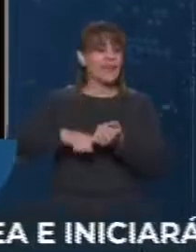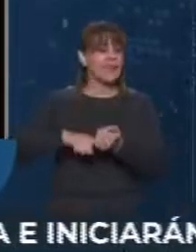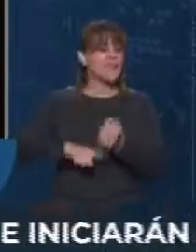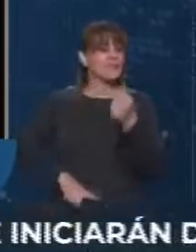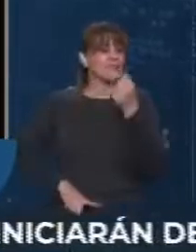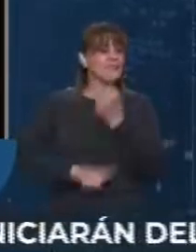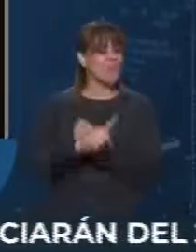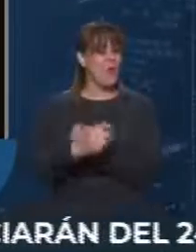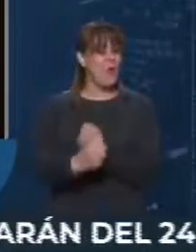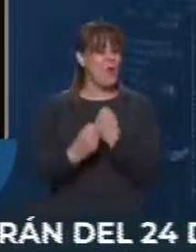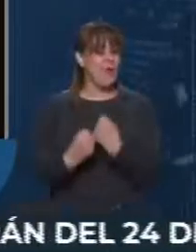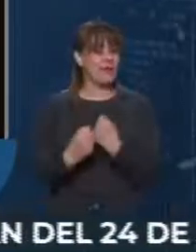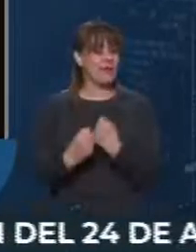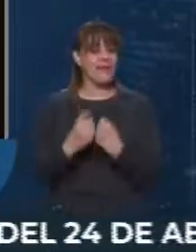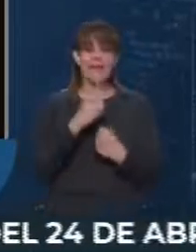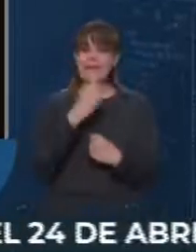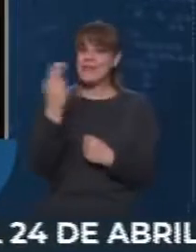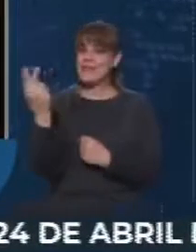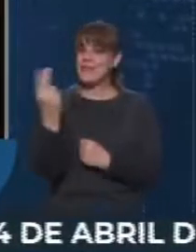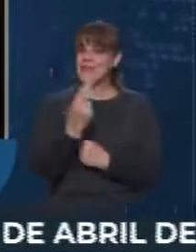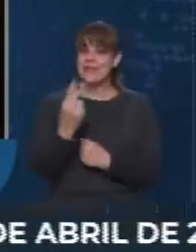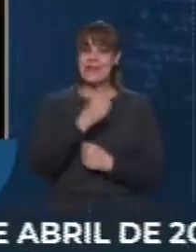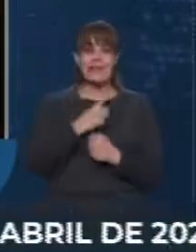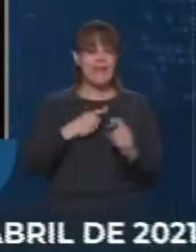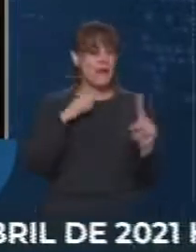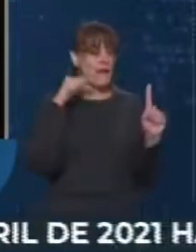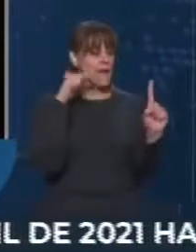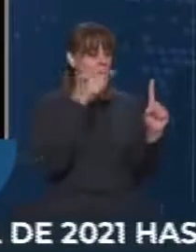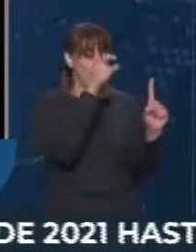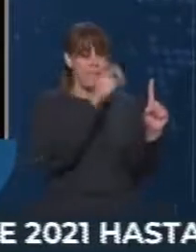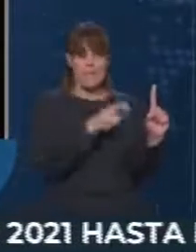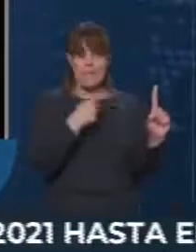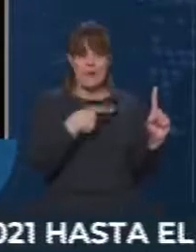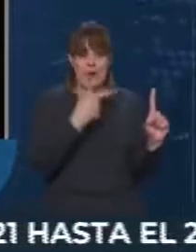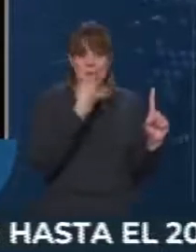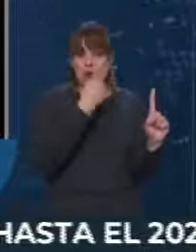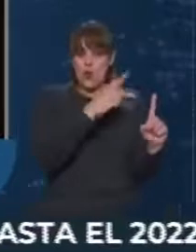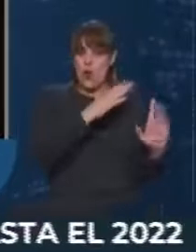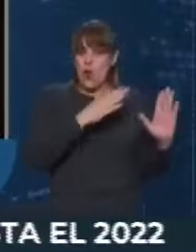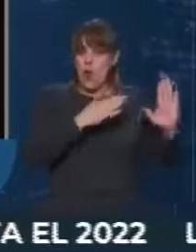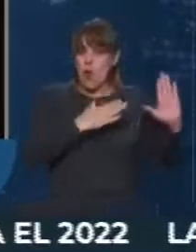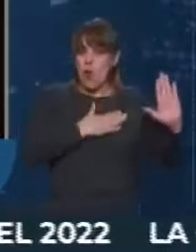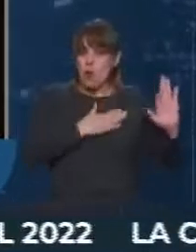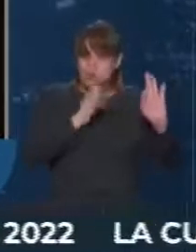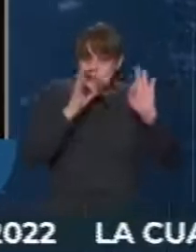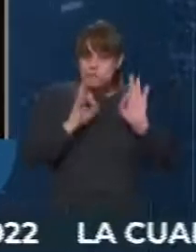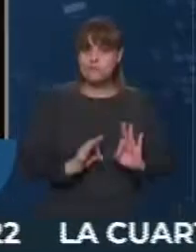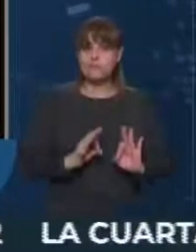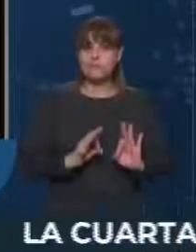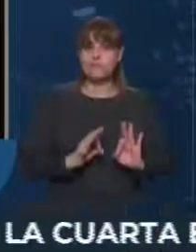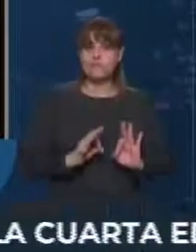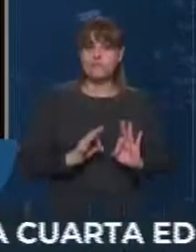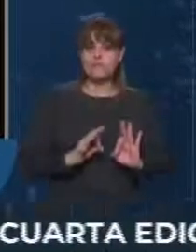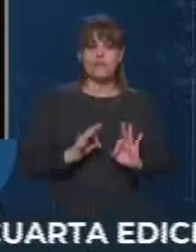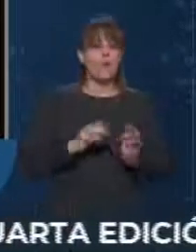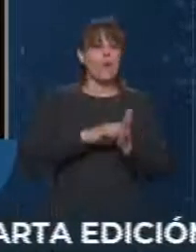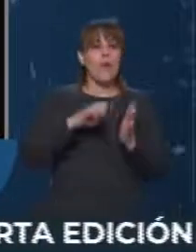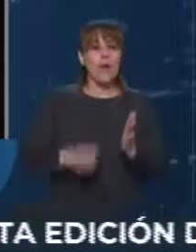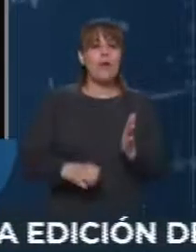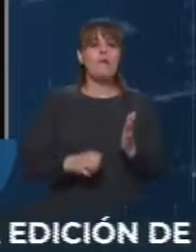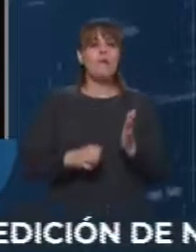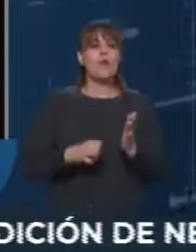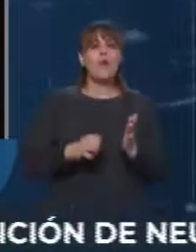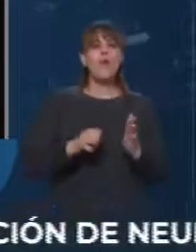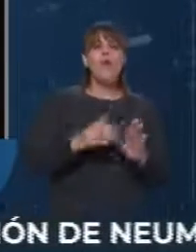tener personas realmente comprometidas con preceptos básicos de la vida pública nacional, como es el combate